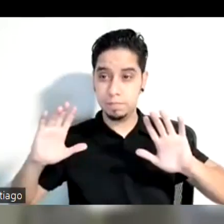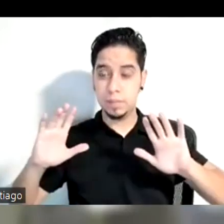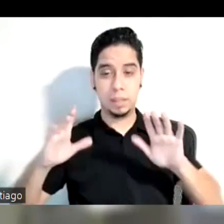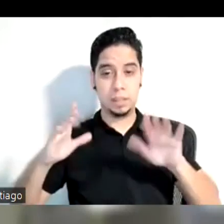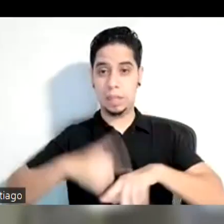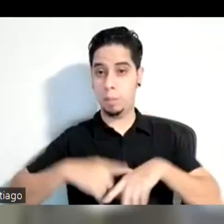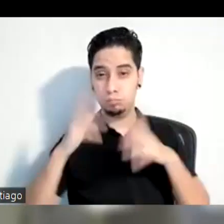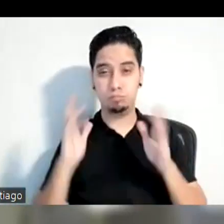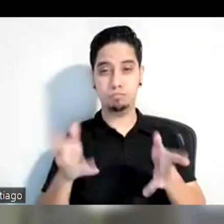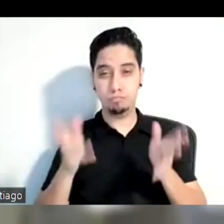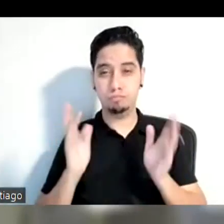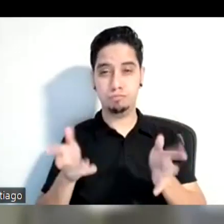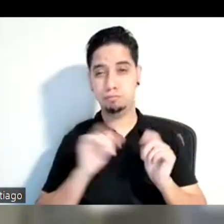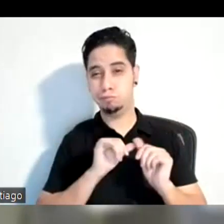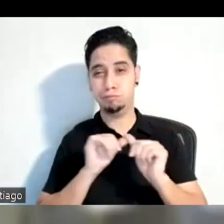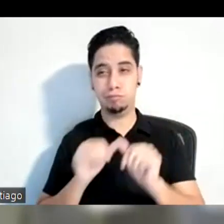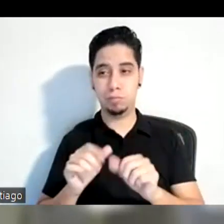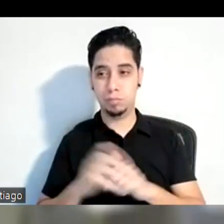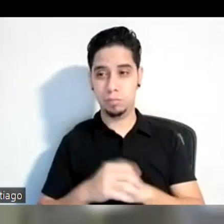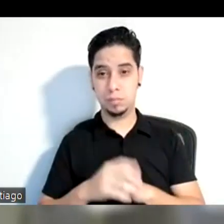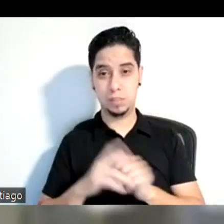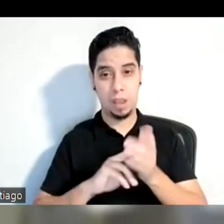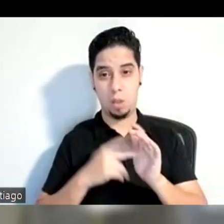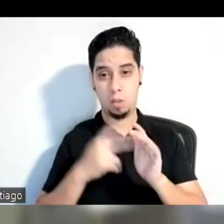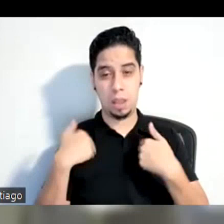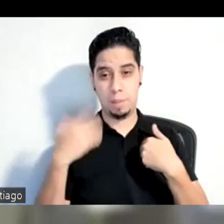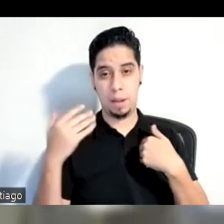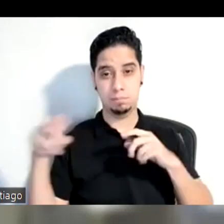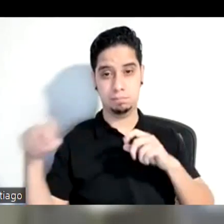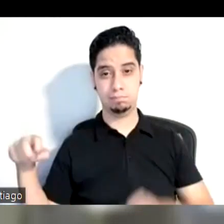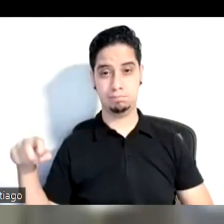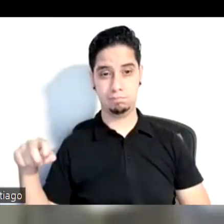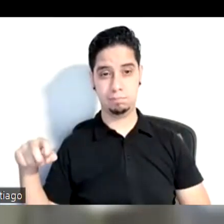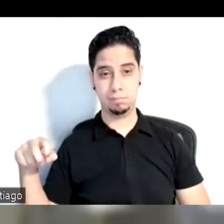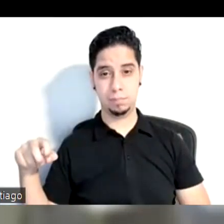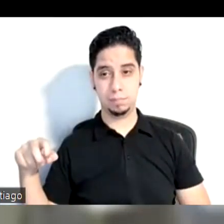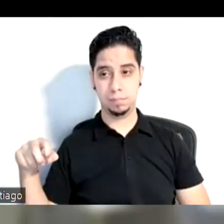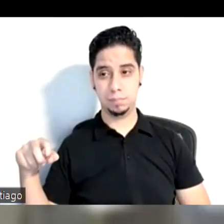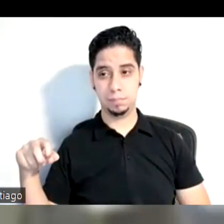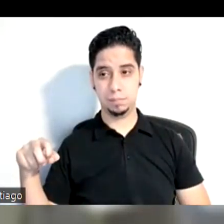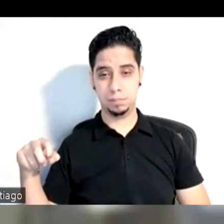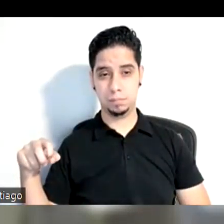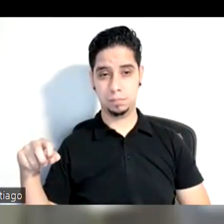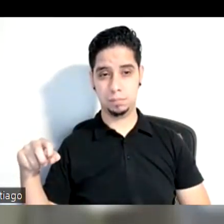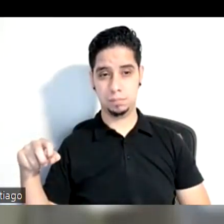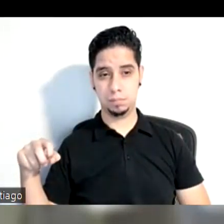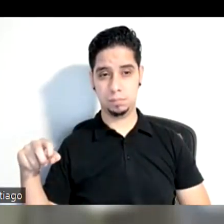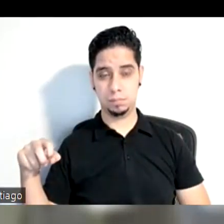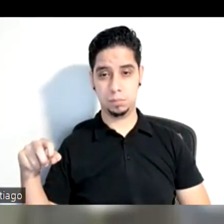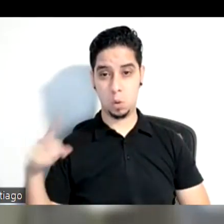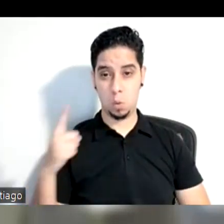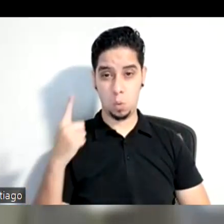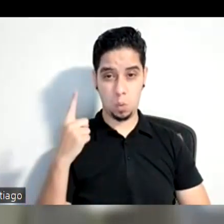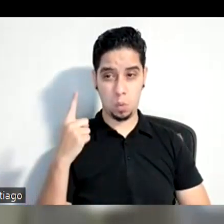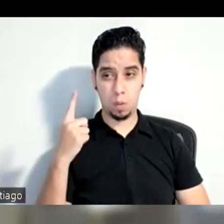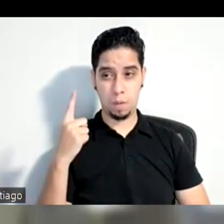tengas que llamar. Viene otra persona y se sienta. Era un solo bus. O sea, estamos hablando de que era. O en